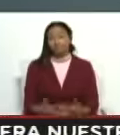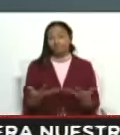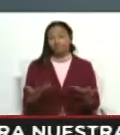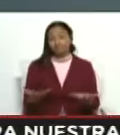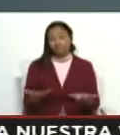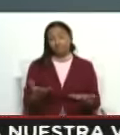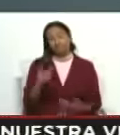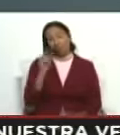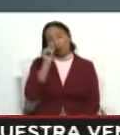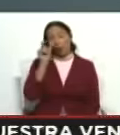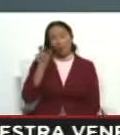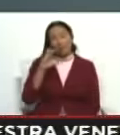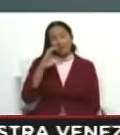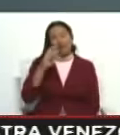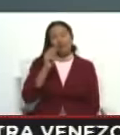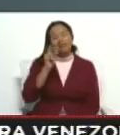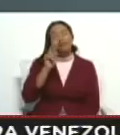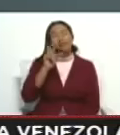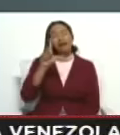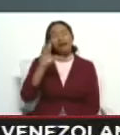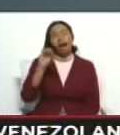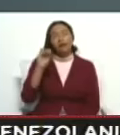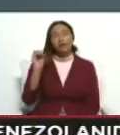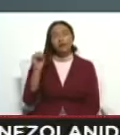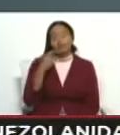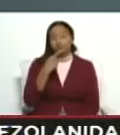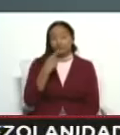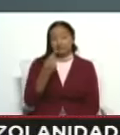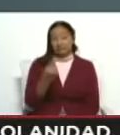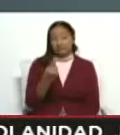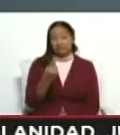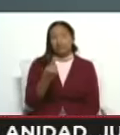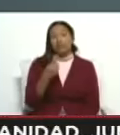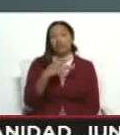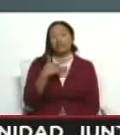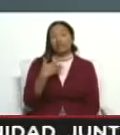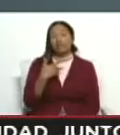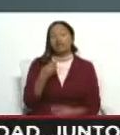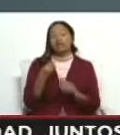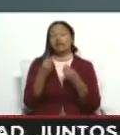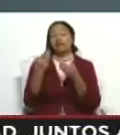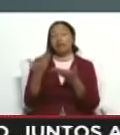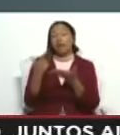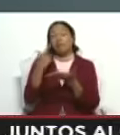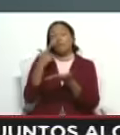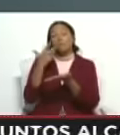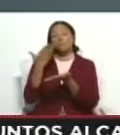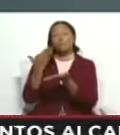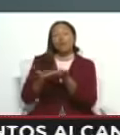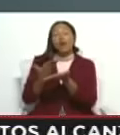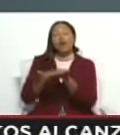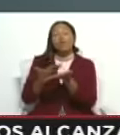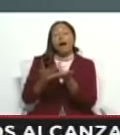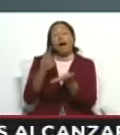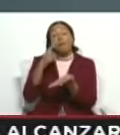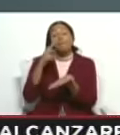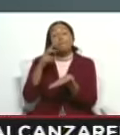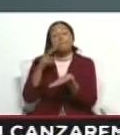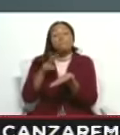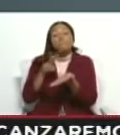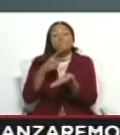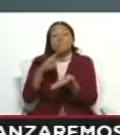Carlos Vecchio habla de que tenían que entregar pruebas de amor. Pruebas de amor, vean esto,